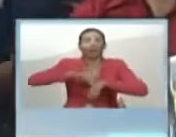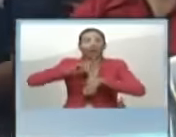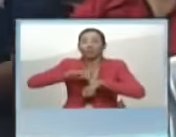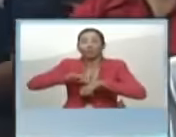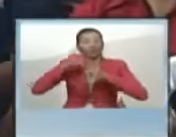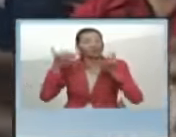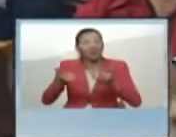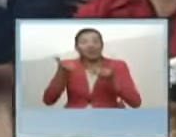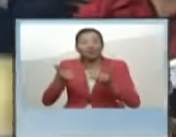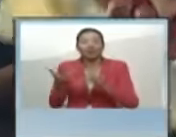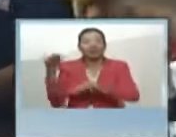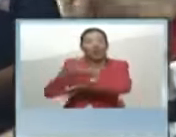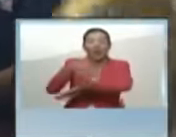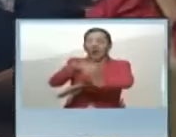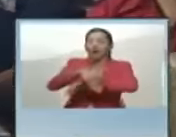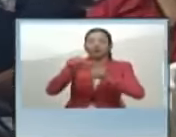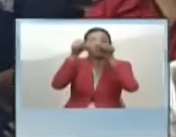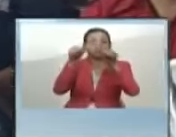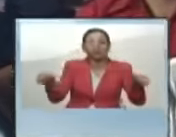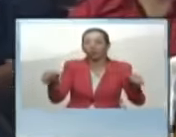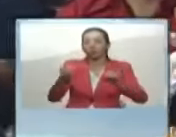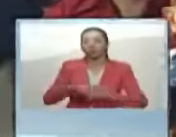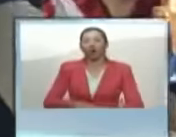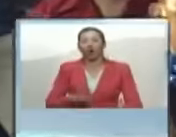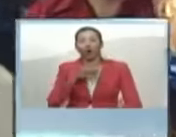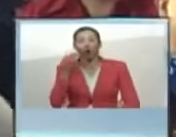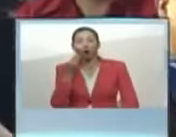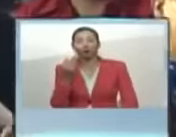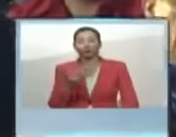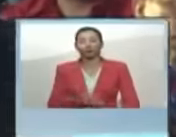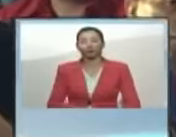que ser de forma inmediata. Ya la juventud hizo